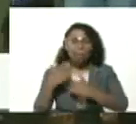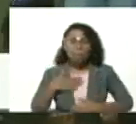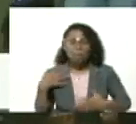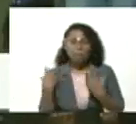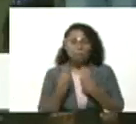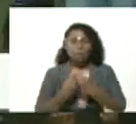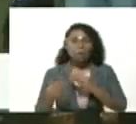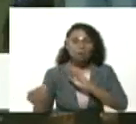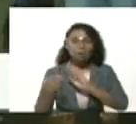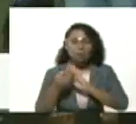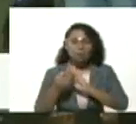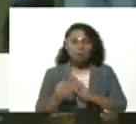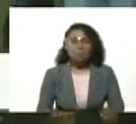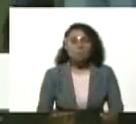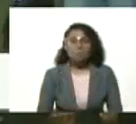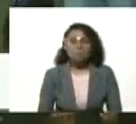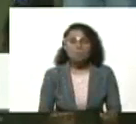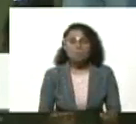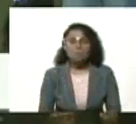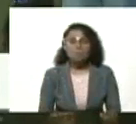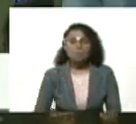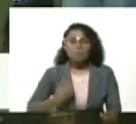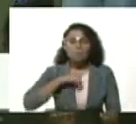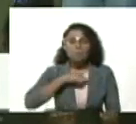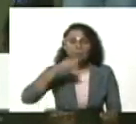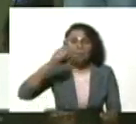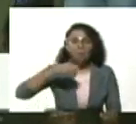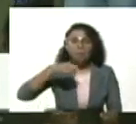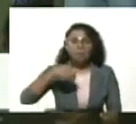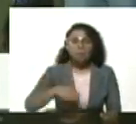compañeros afectados, estamos aquí